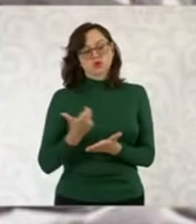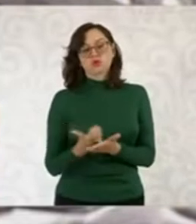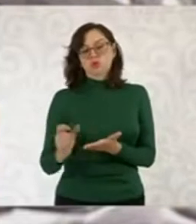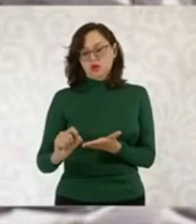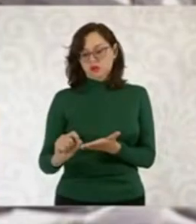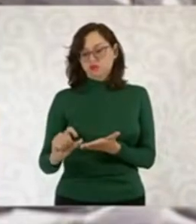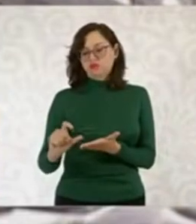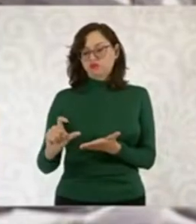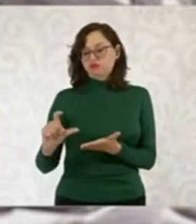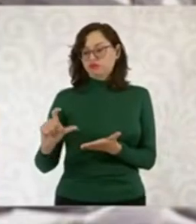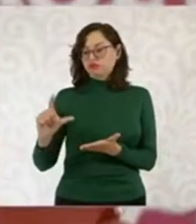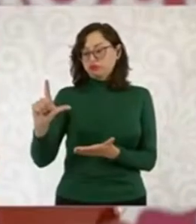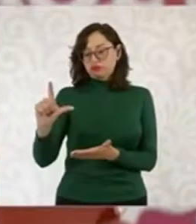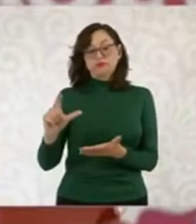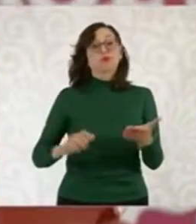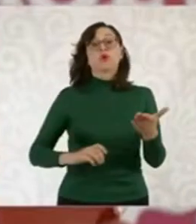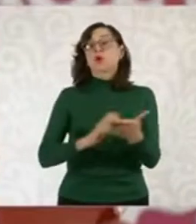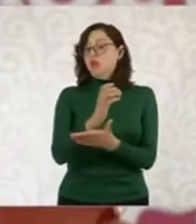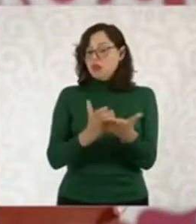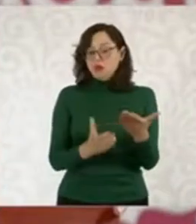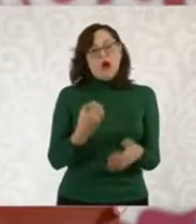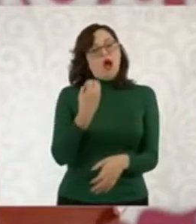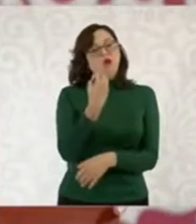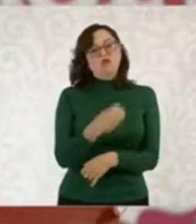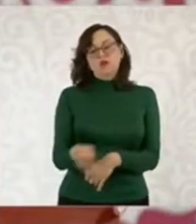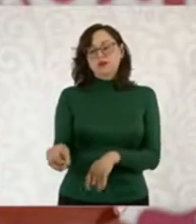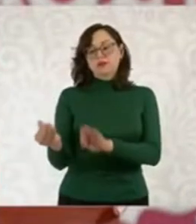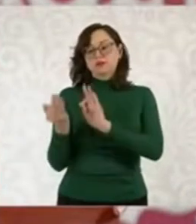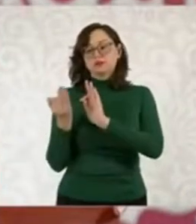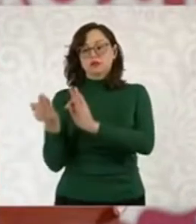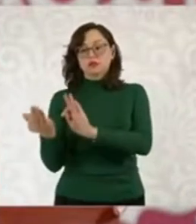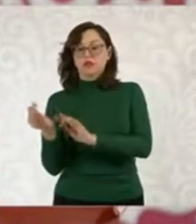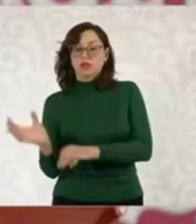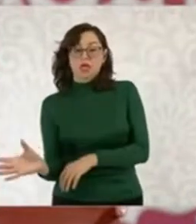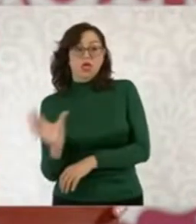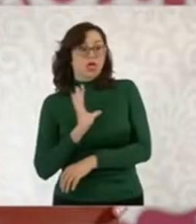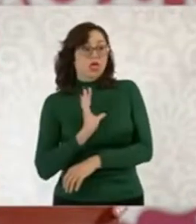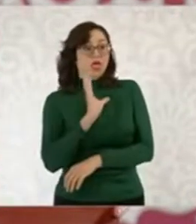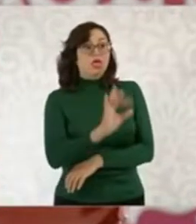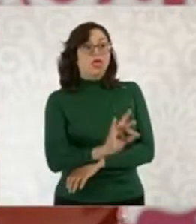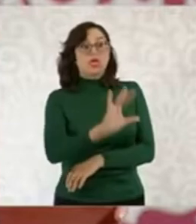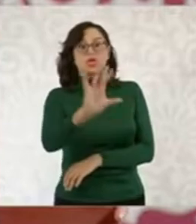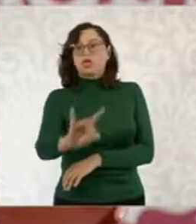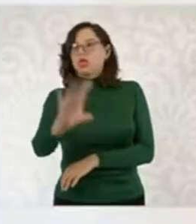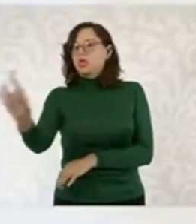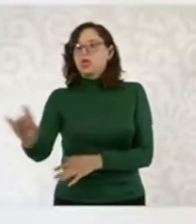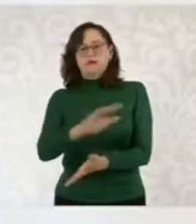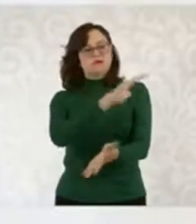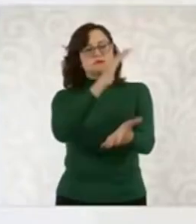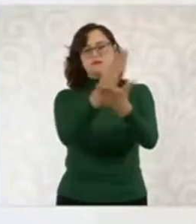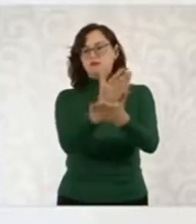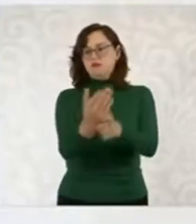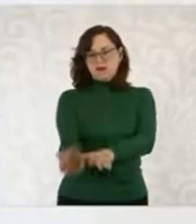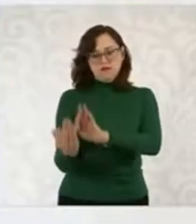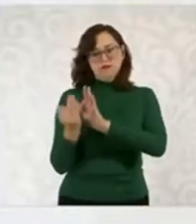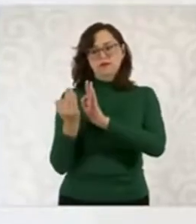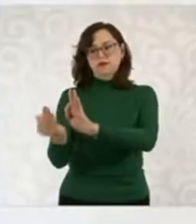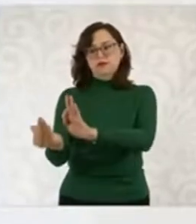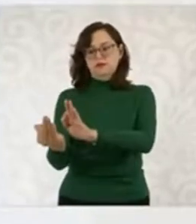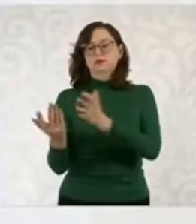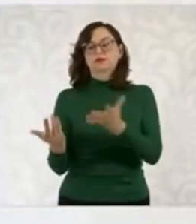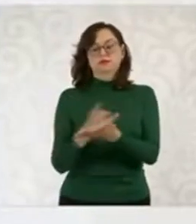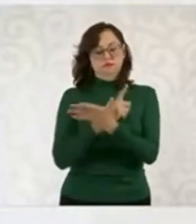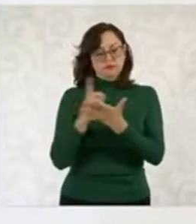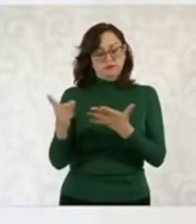desaparece el outsourcing, de tal manera que le otorga a las y los trabajadores el reparto de utilidades y muchos